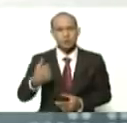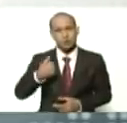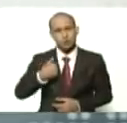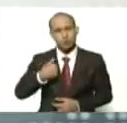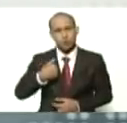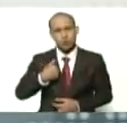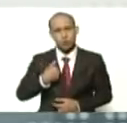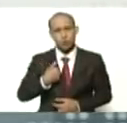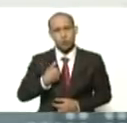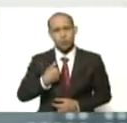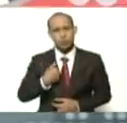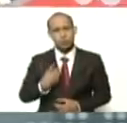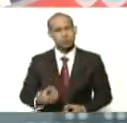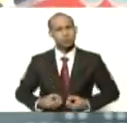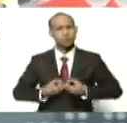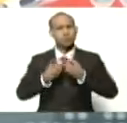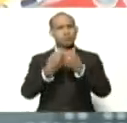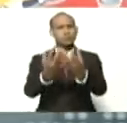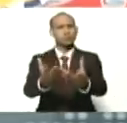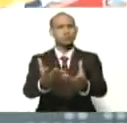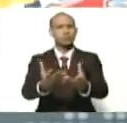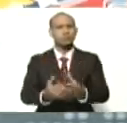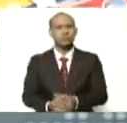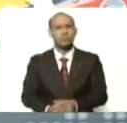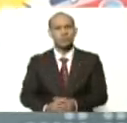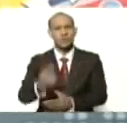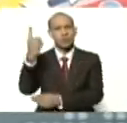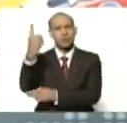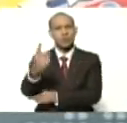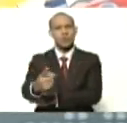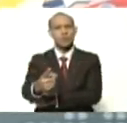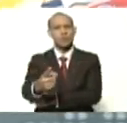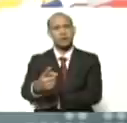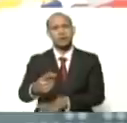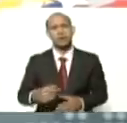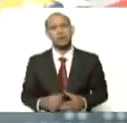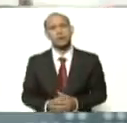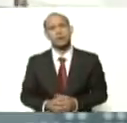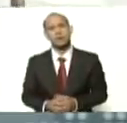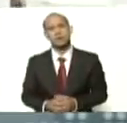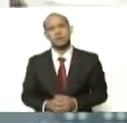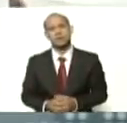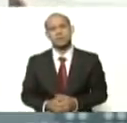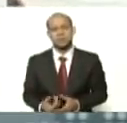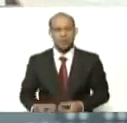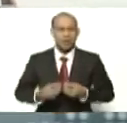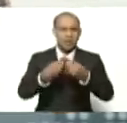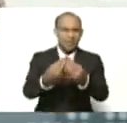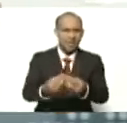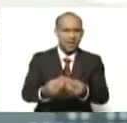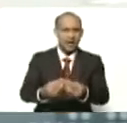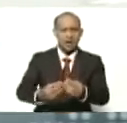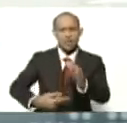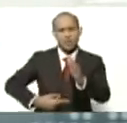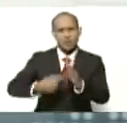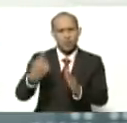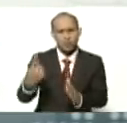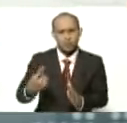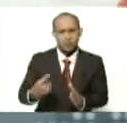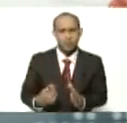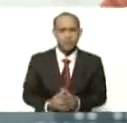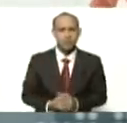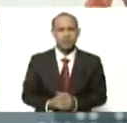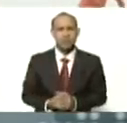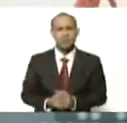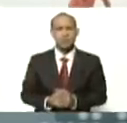voy a delegar a entregar a designar a